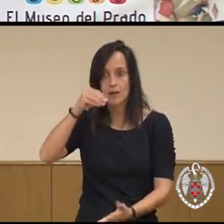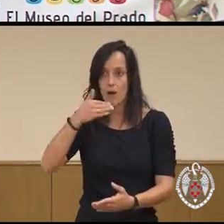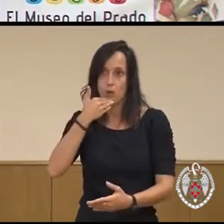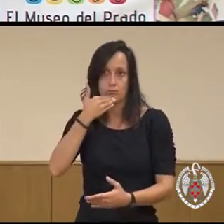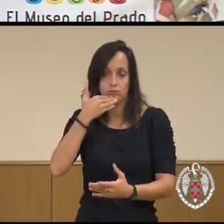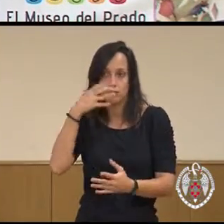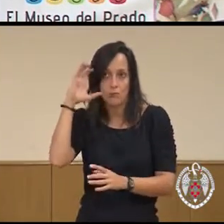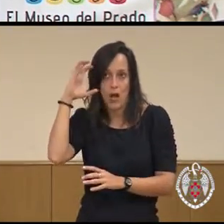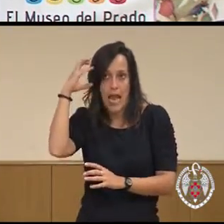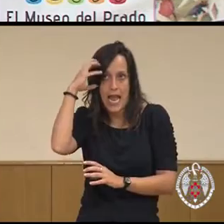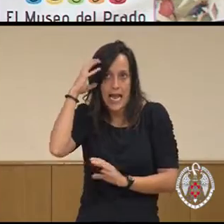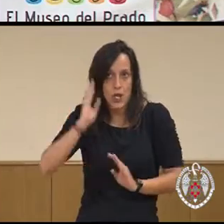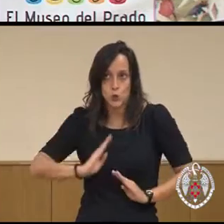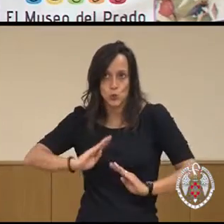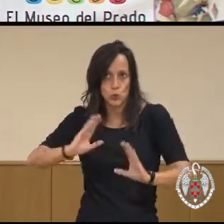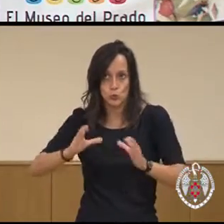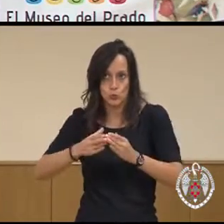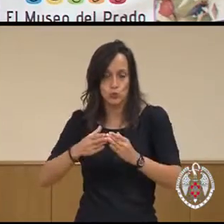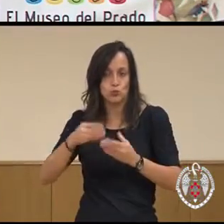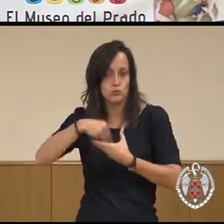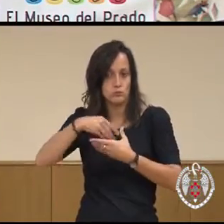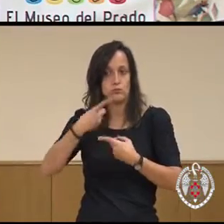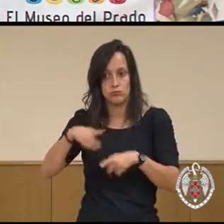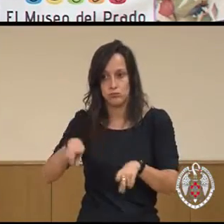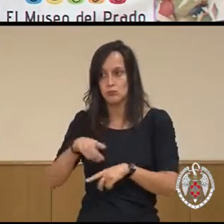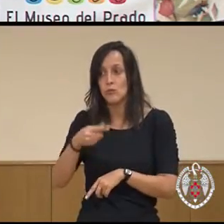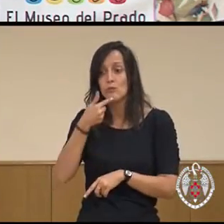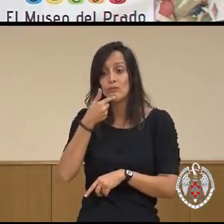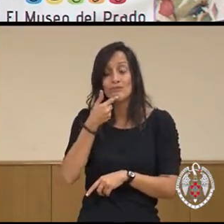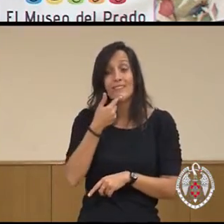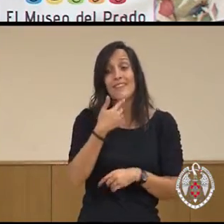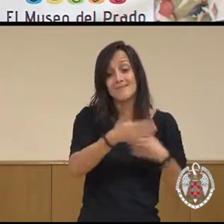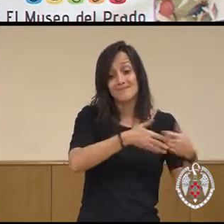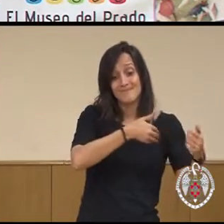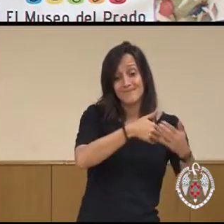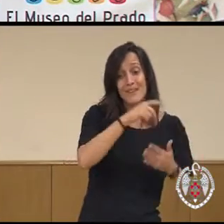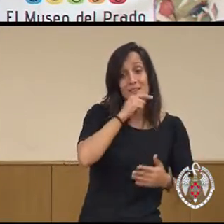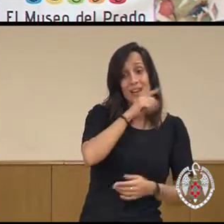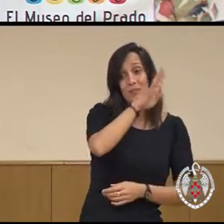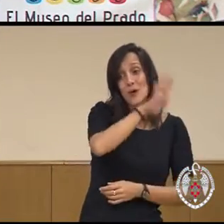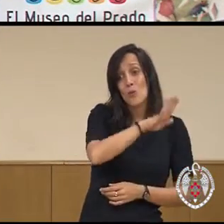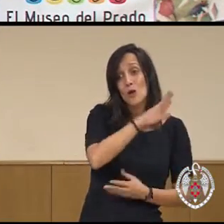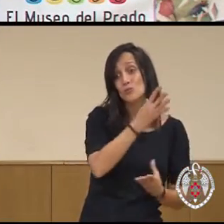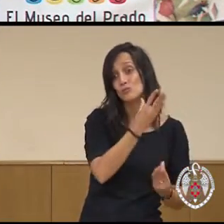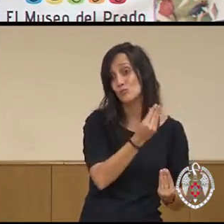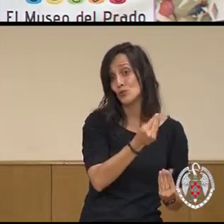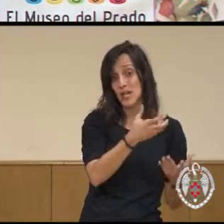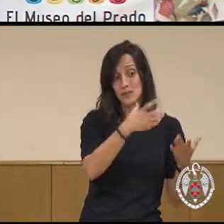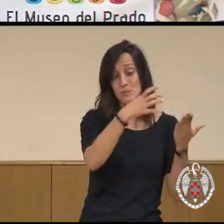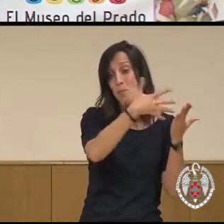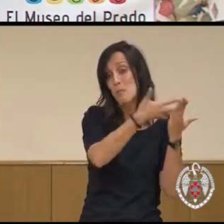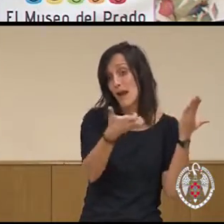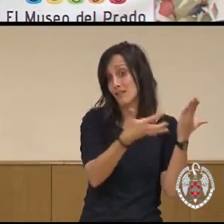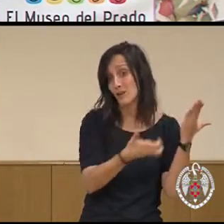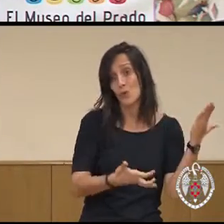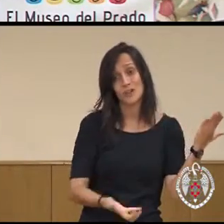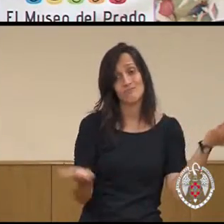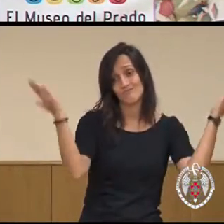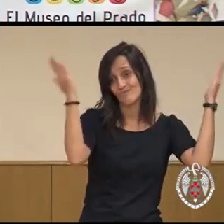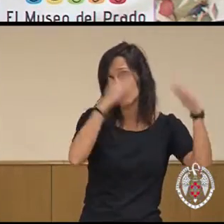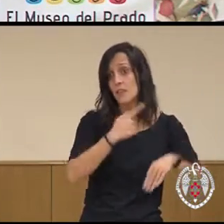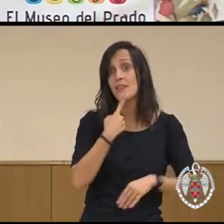monarquía. No se conservan muchas piezas de Felipe IV, se conserva una en la Biblioteca Nacional de Cataluña, en el Cancionero